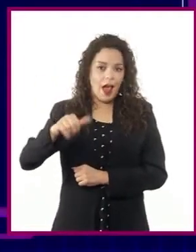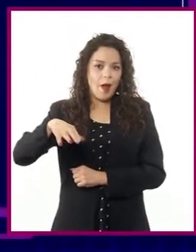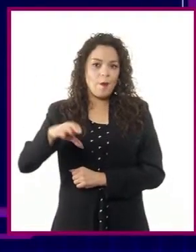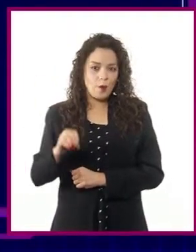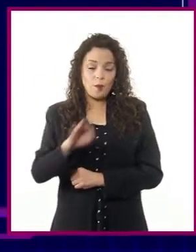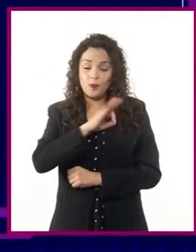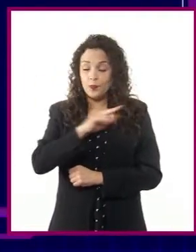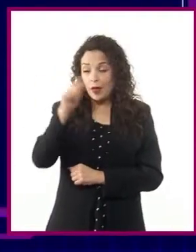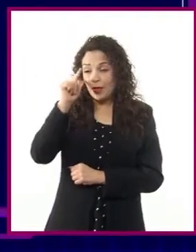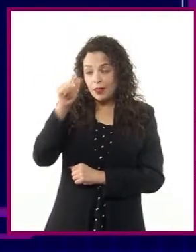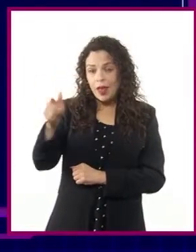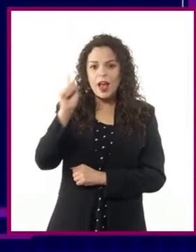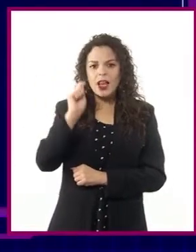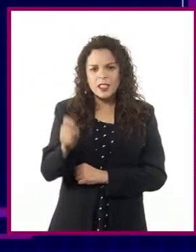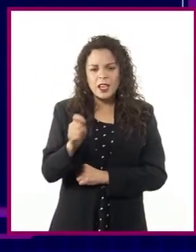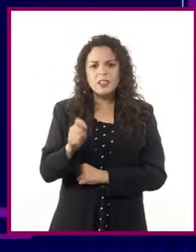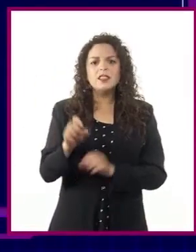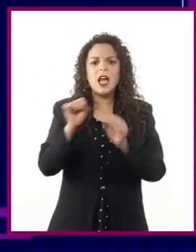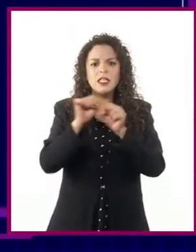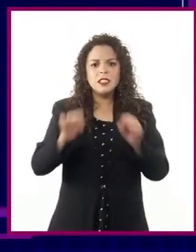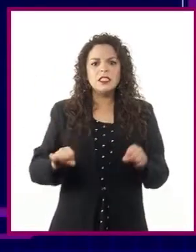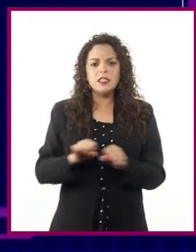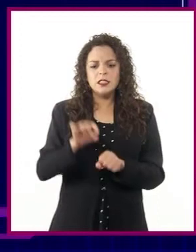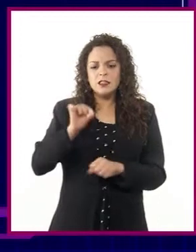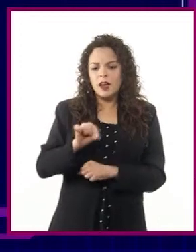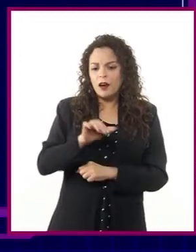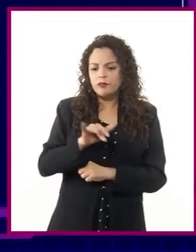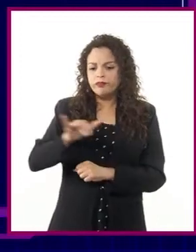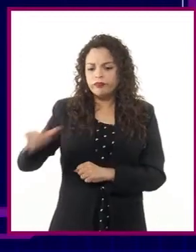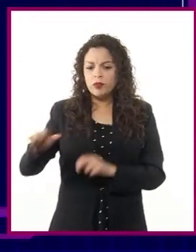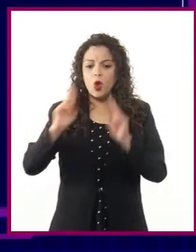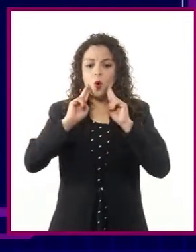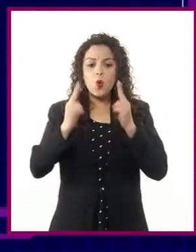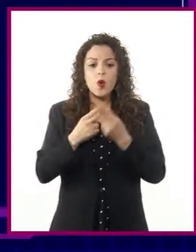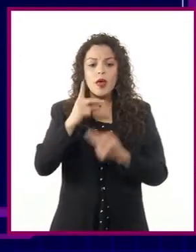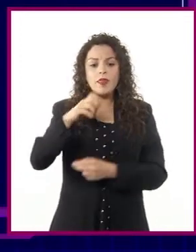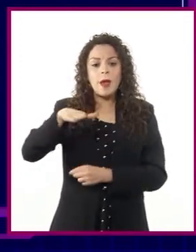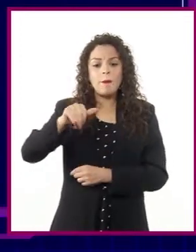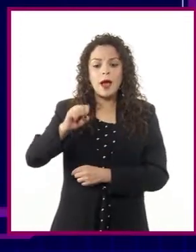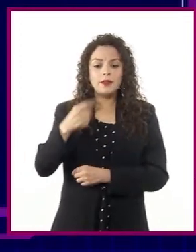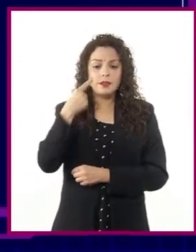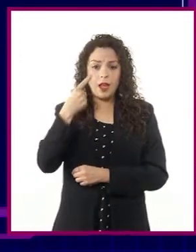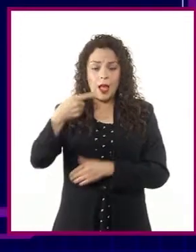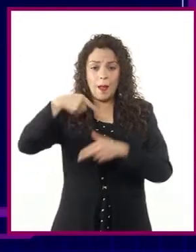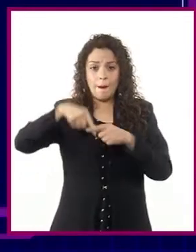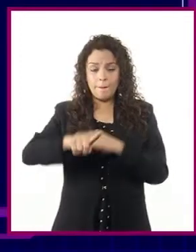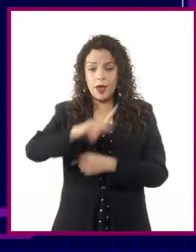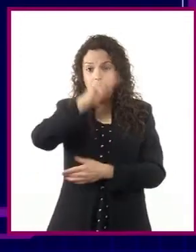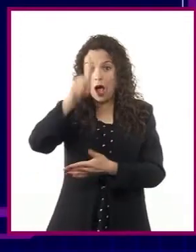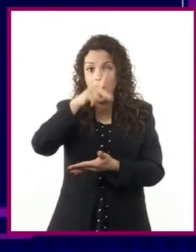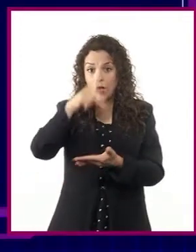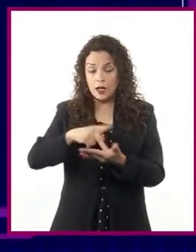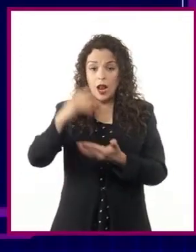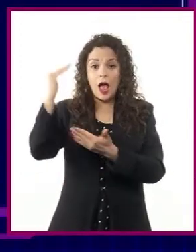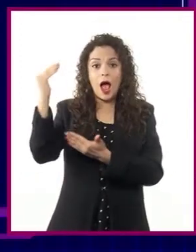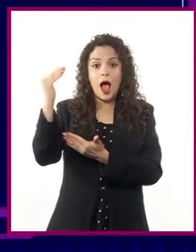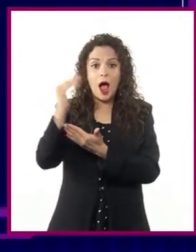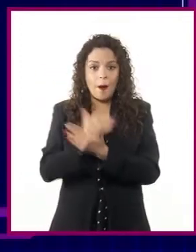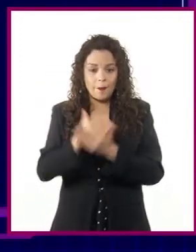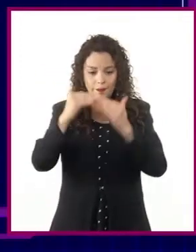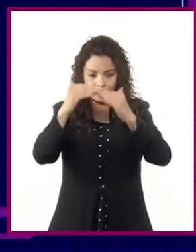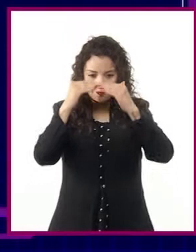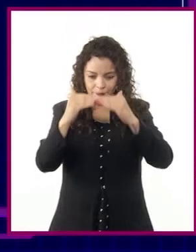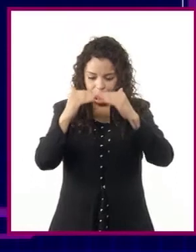notar el sistema decimal en las unidades de masa si partimos del kilogramo hacia abajo. De esta forma,